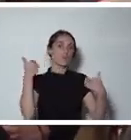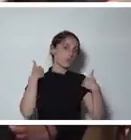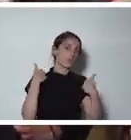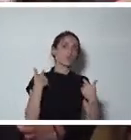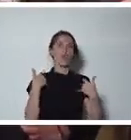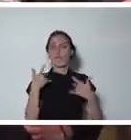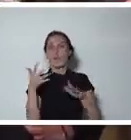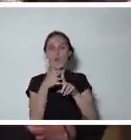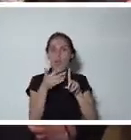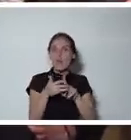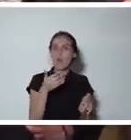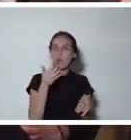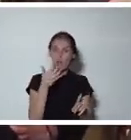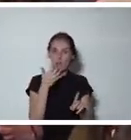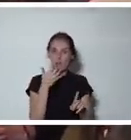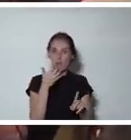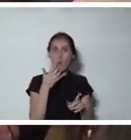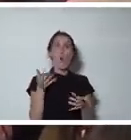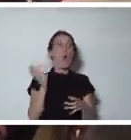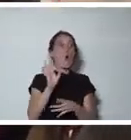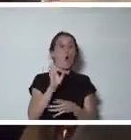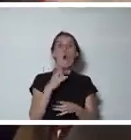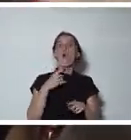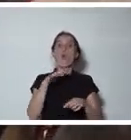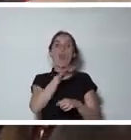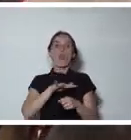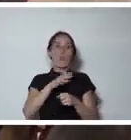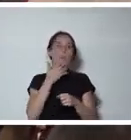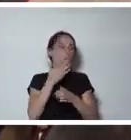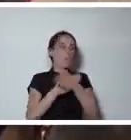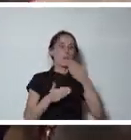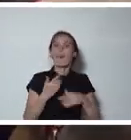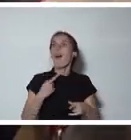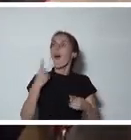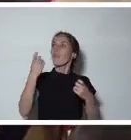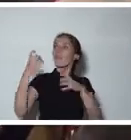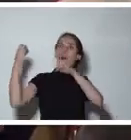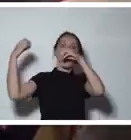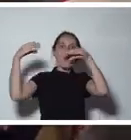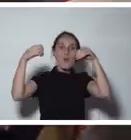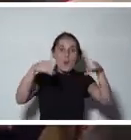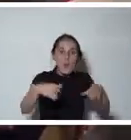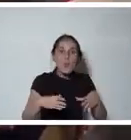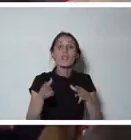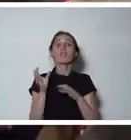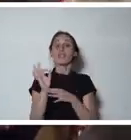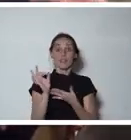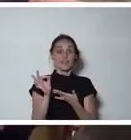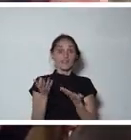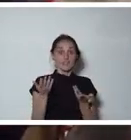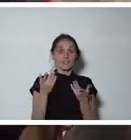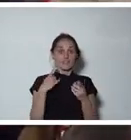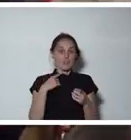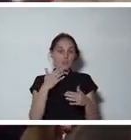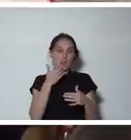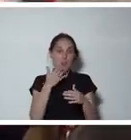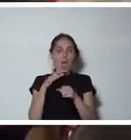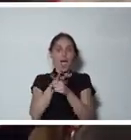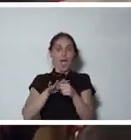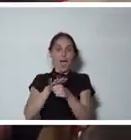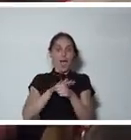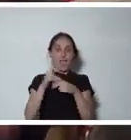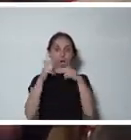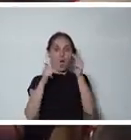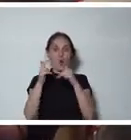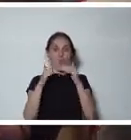inseguridad donde hay que cambiar la iluminación Dónde se puede mejorar una plaza para que los niños y niñas puedan jugar de forma segura etcétera